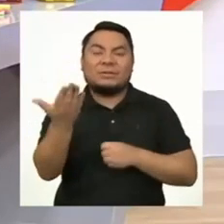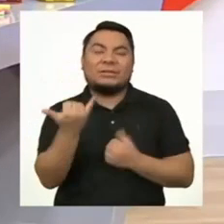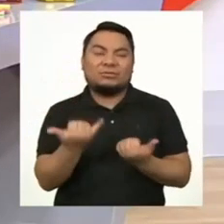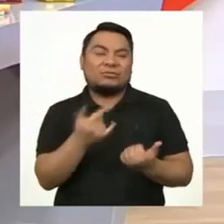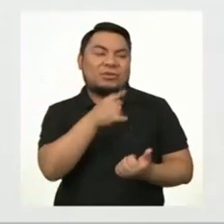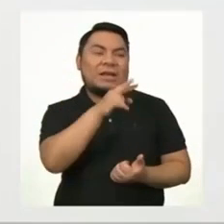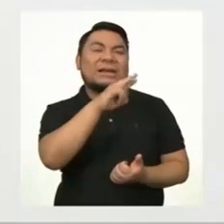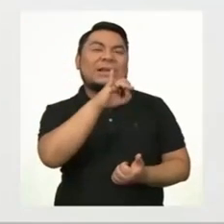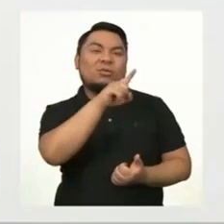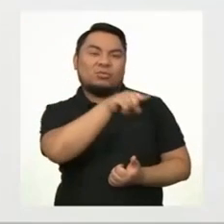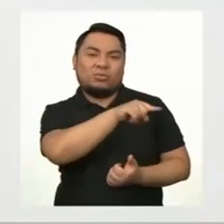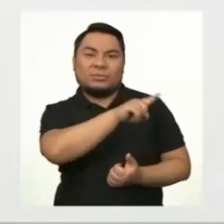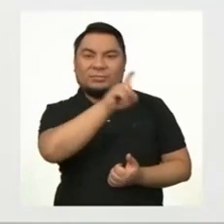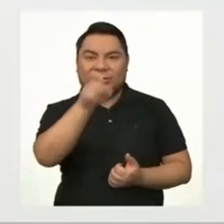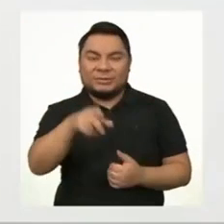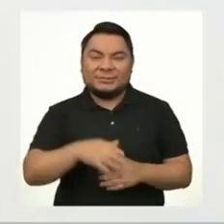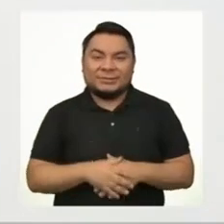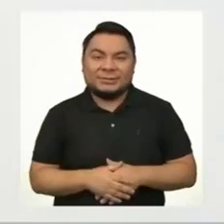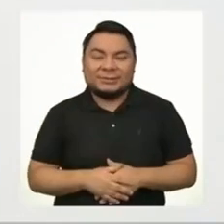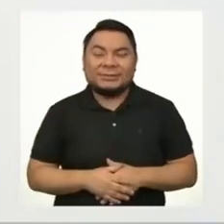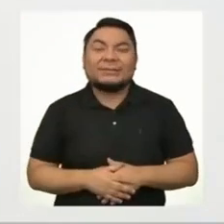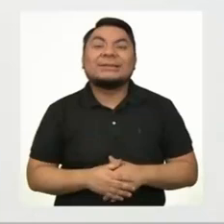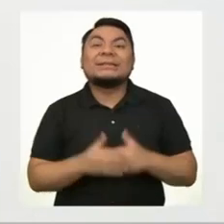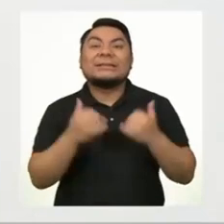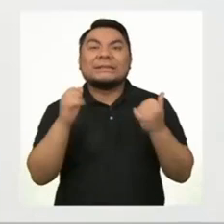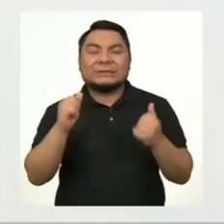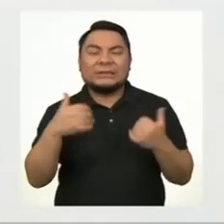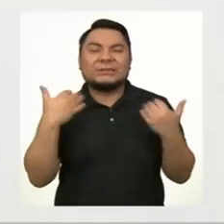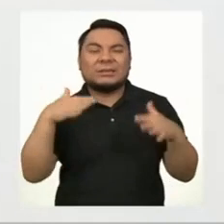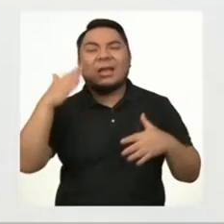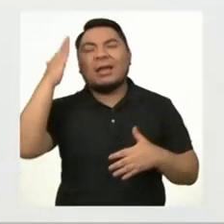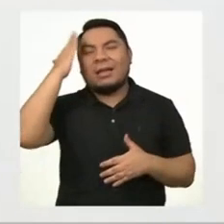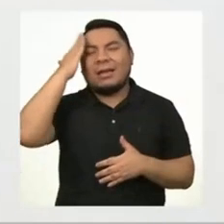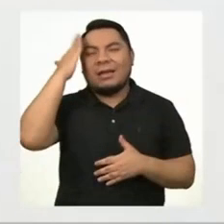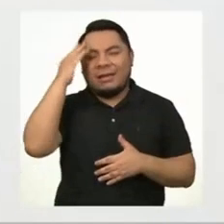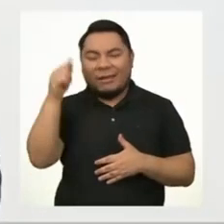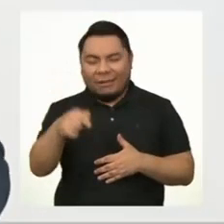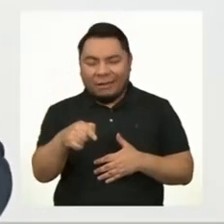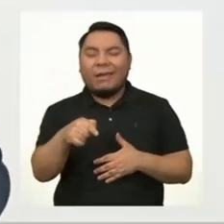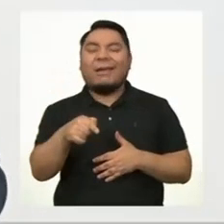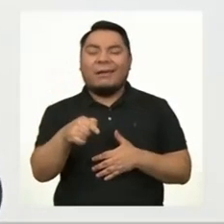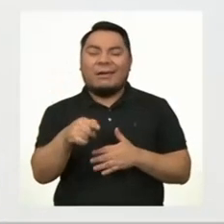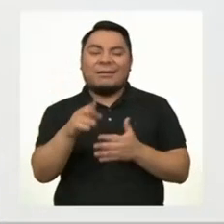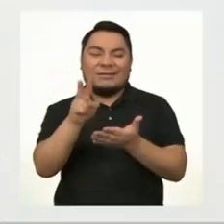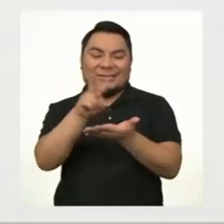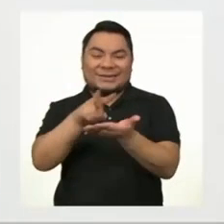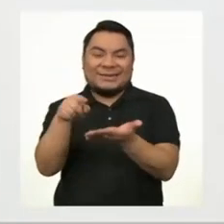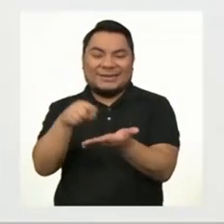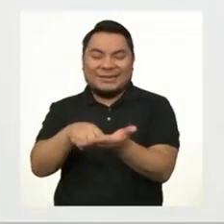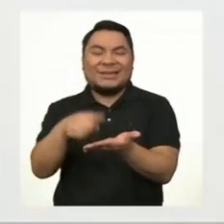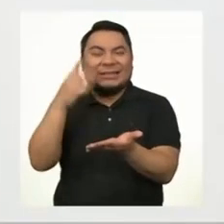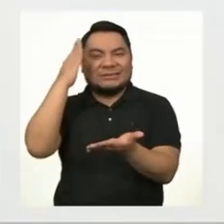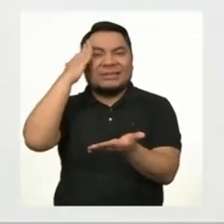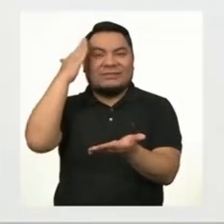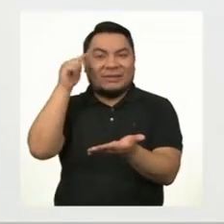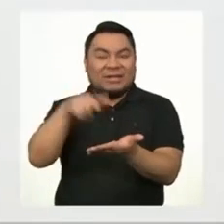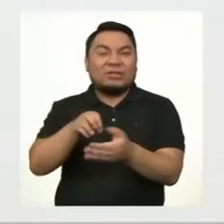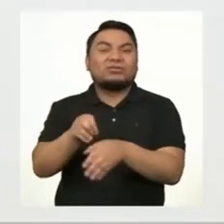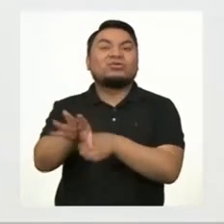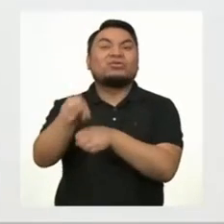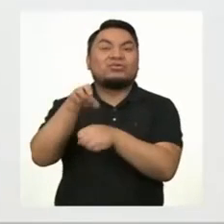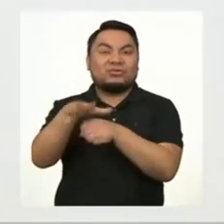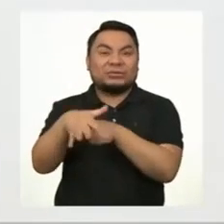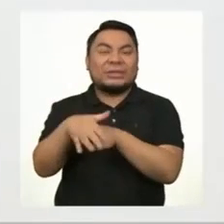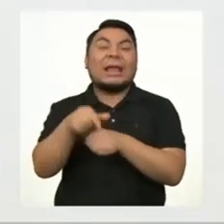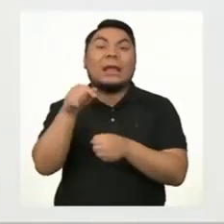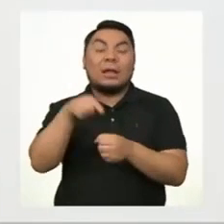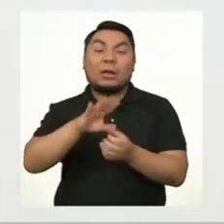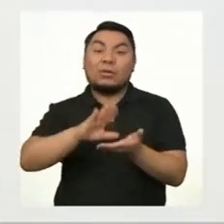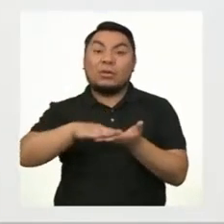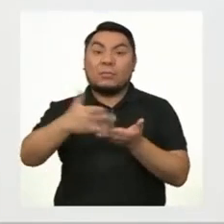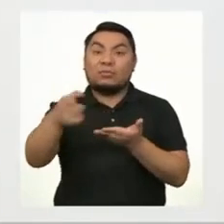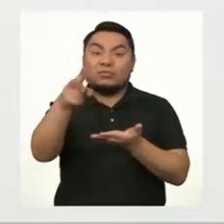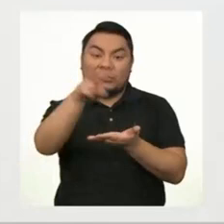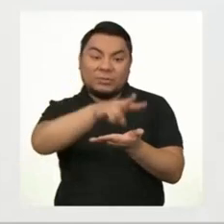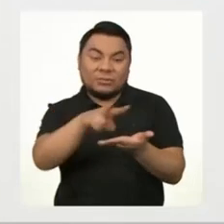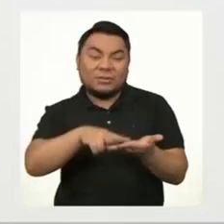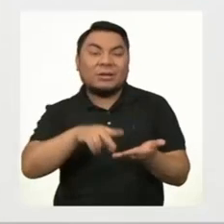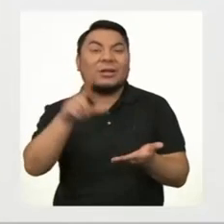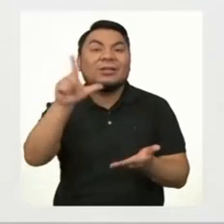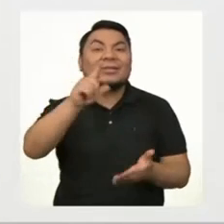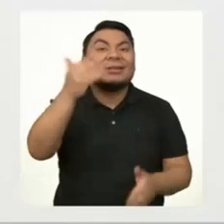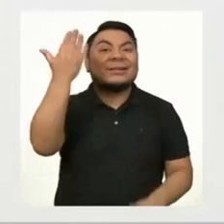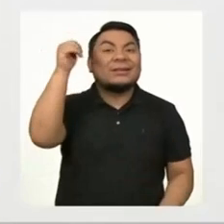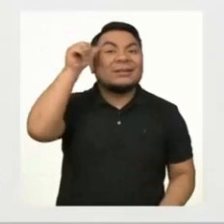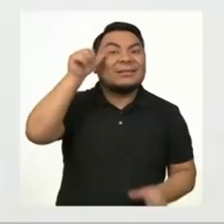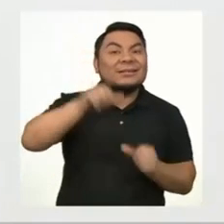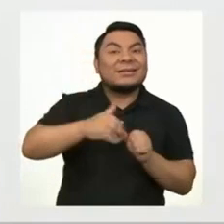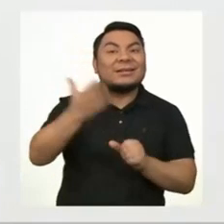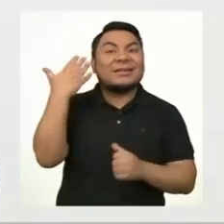por Raúl. Ya tenemos una hipótesis, entonces, cuando vayamos leyendo, tengan en mente lo que vieron el lunes sobre